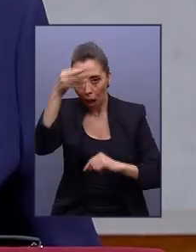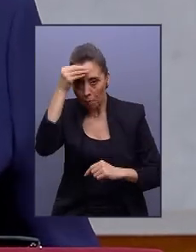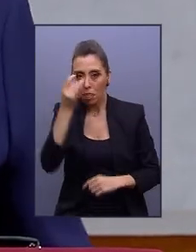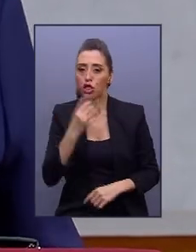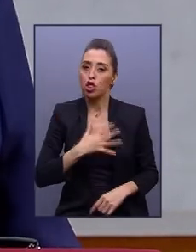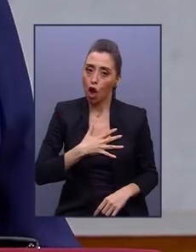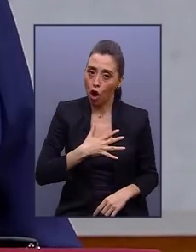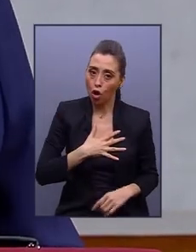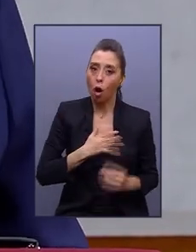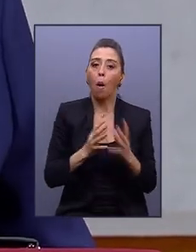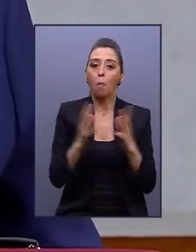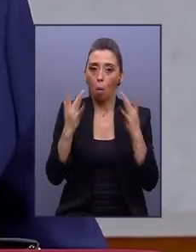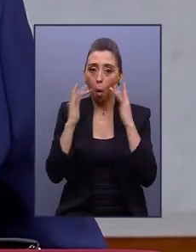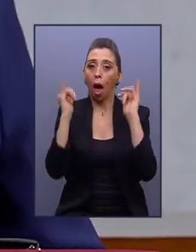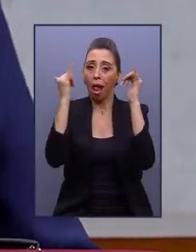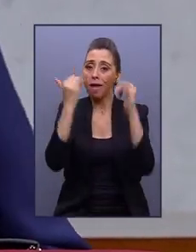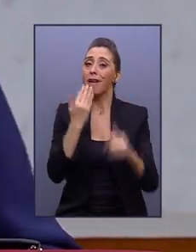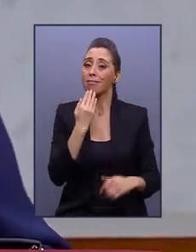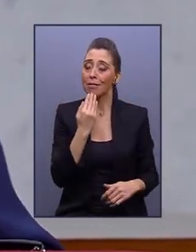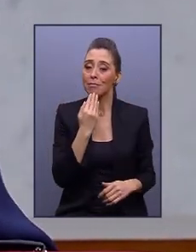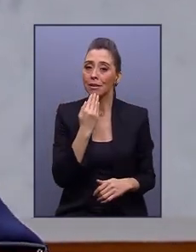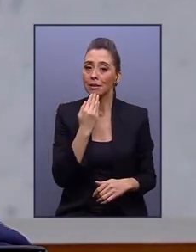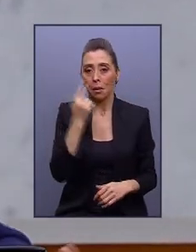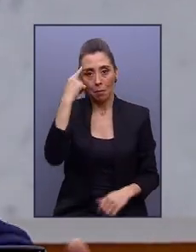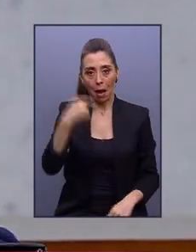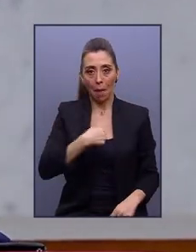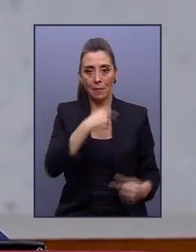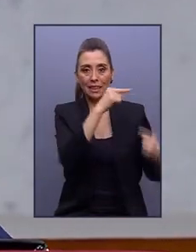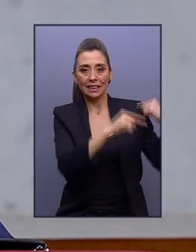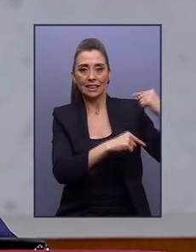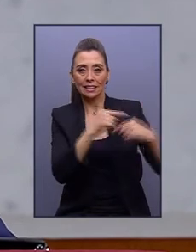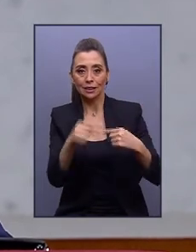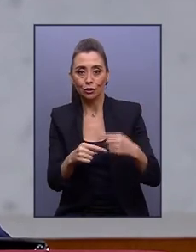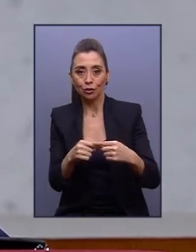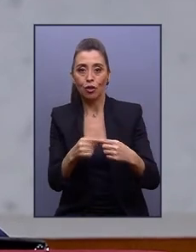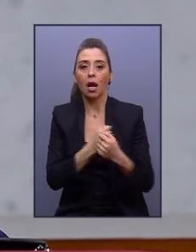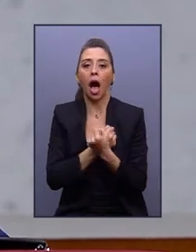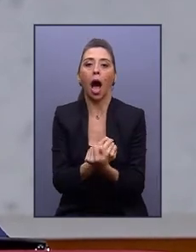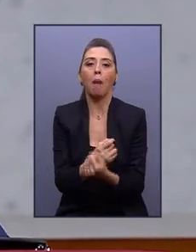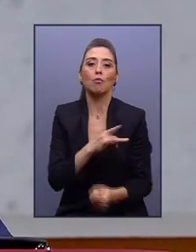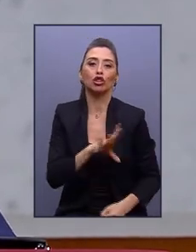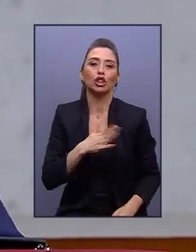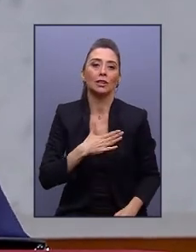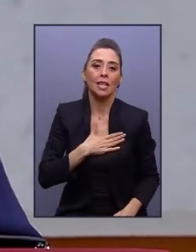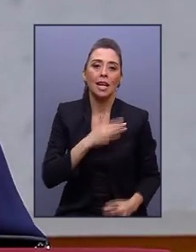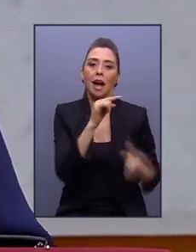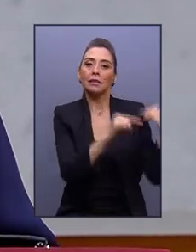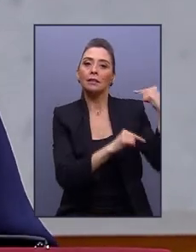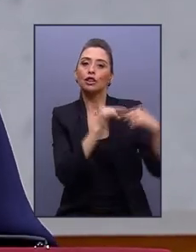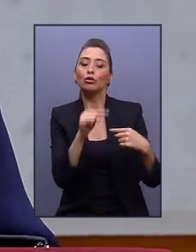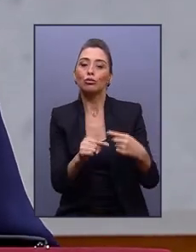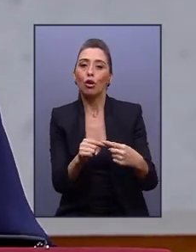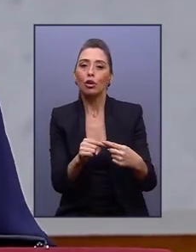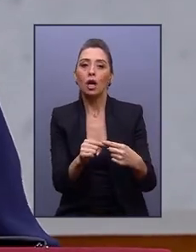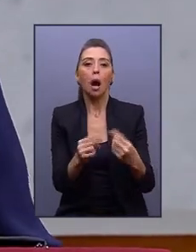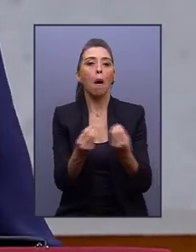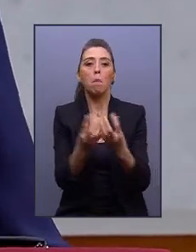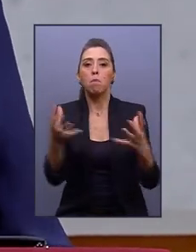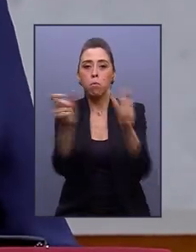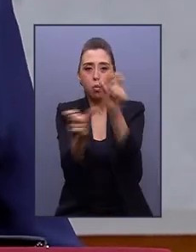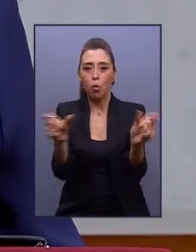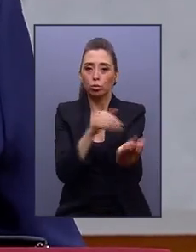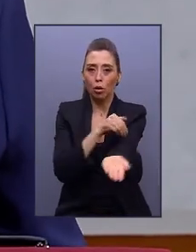dolores, pero también con muchas alegrías. Es para mí la historia de mi amor por Chile. Esta historia es también la de muchos,